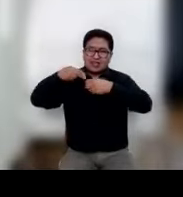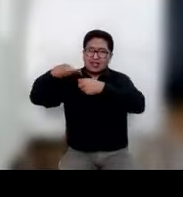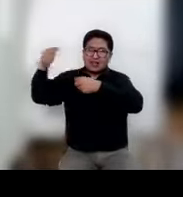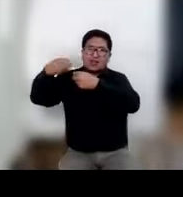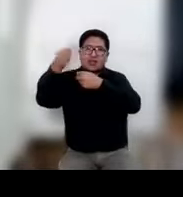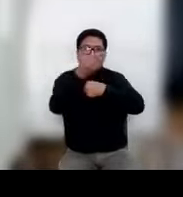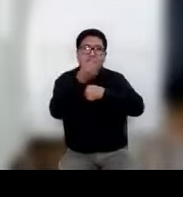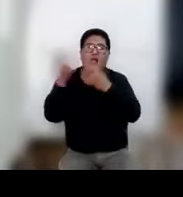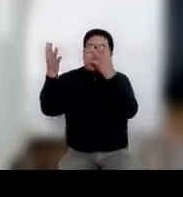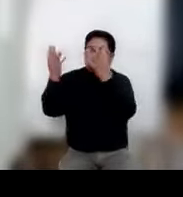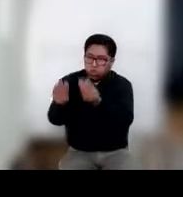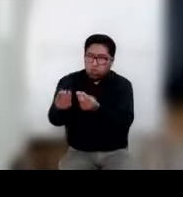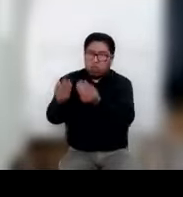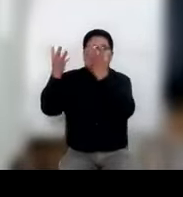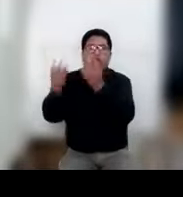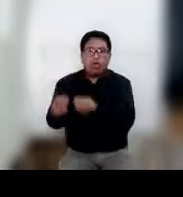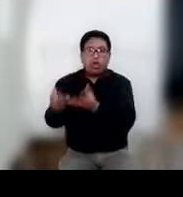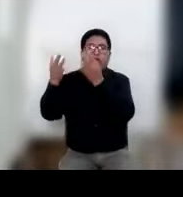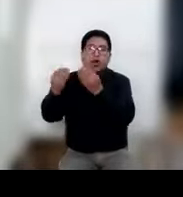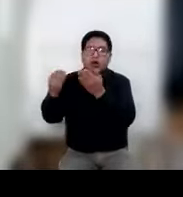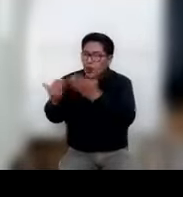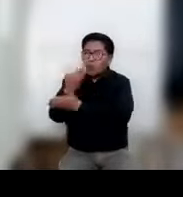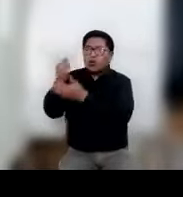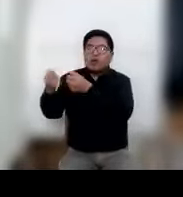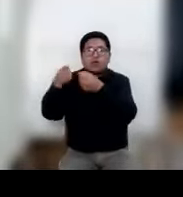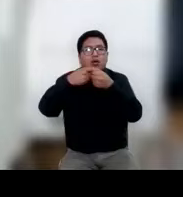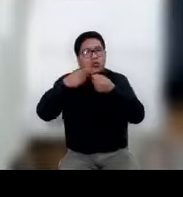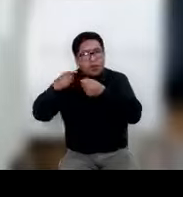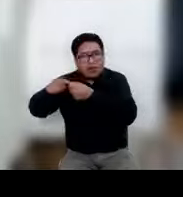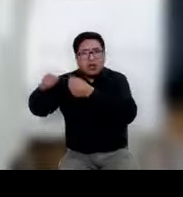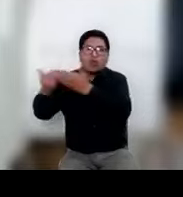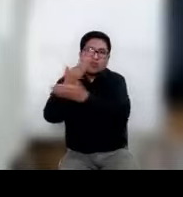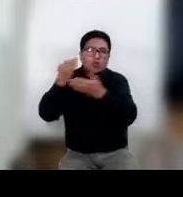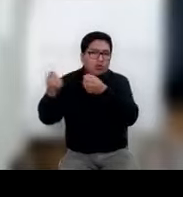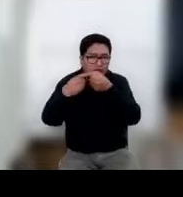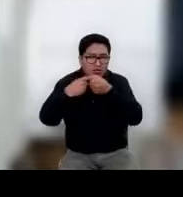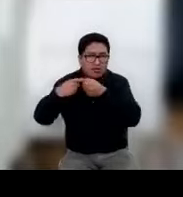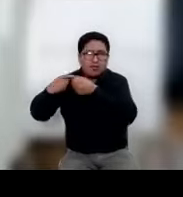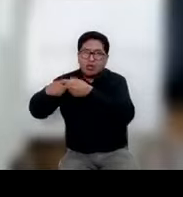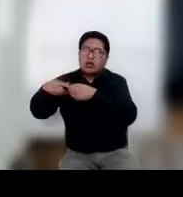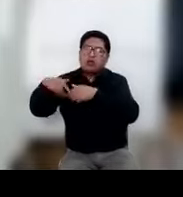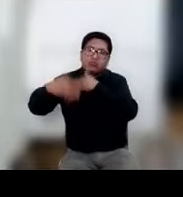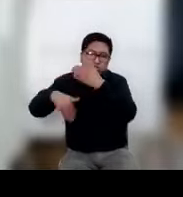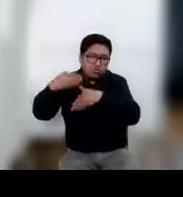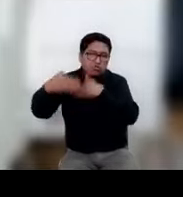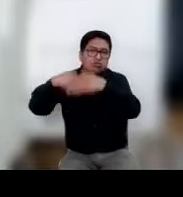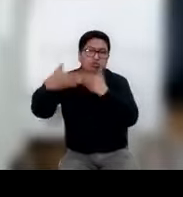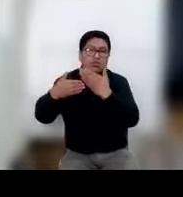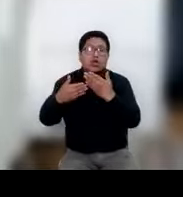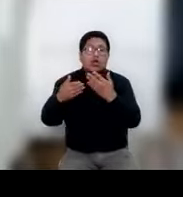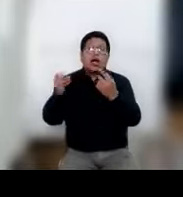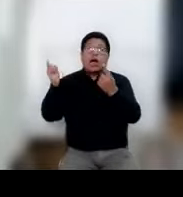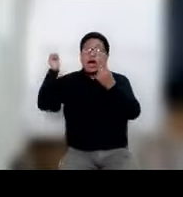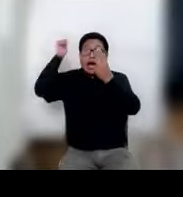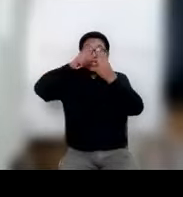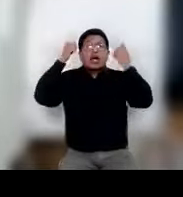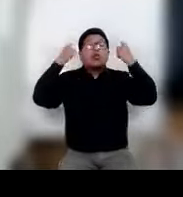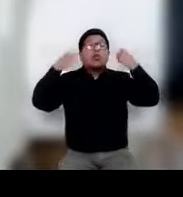constante renovación diríamos de este recurso humano y que nunca logramos alcanzar diremos